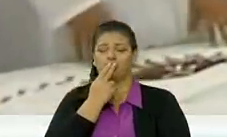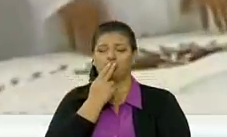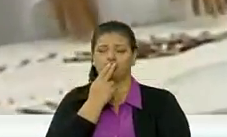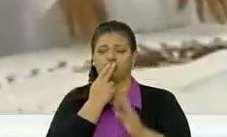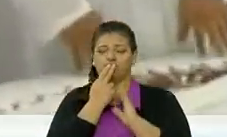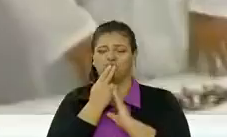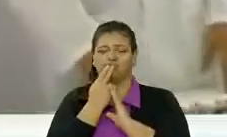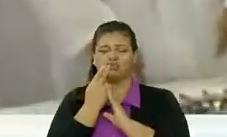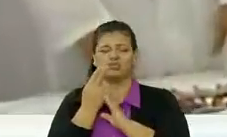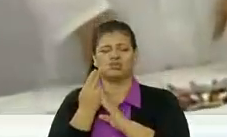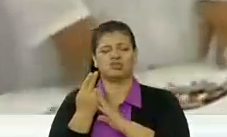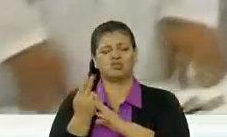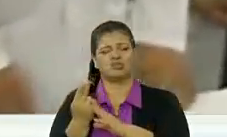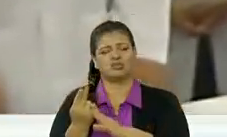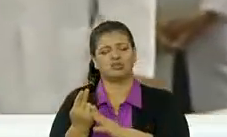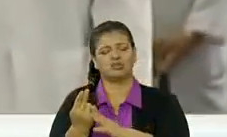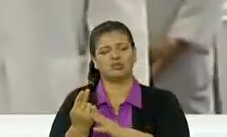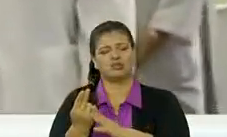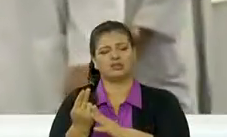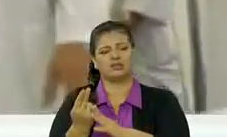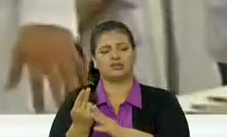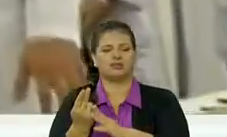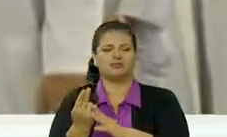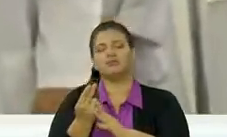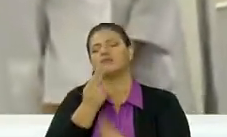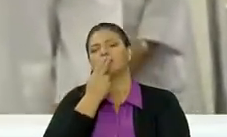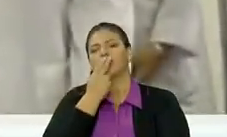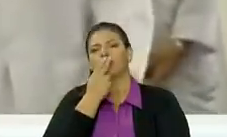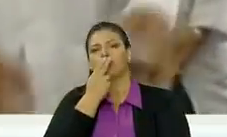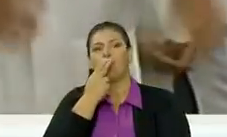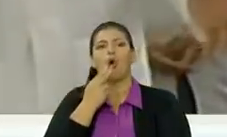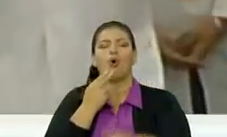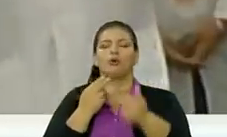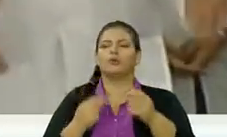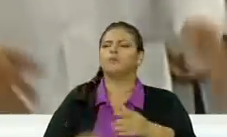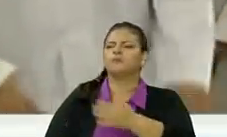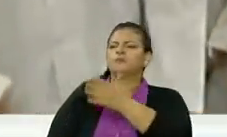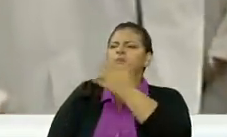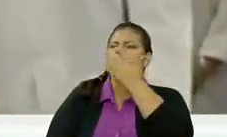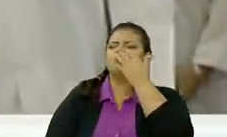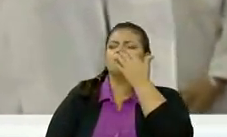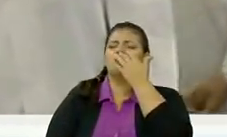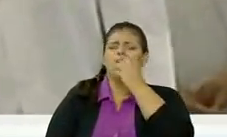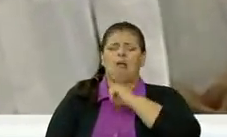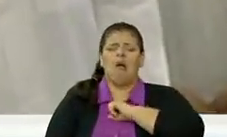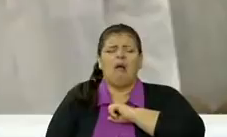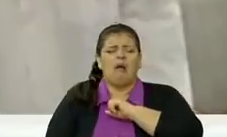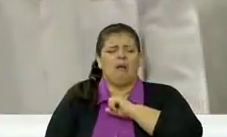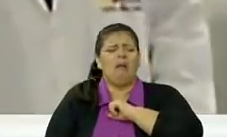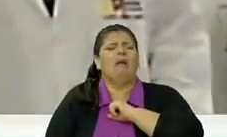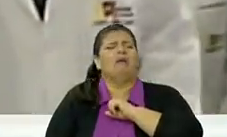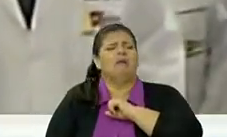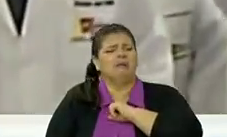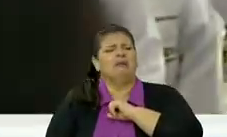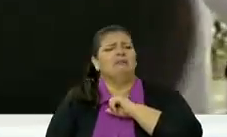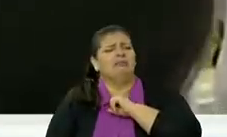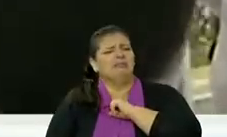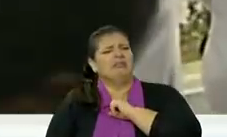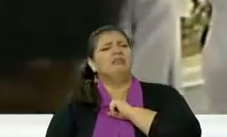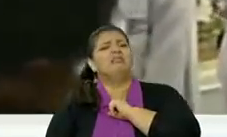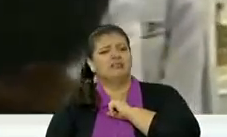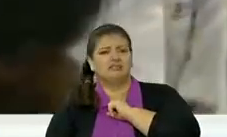crecimiento de las enfermedades cardiológicas con este hábito tóxico. Eso, muchas gracias. Aquí tenemos también al doctor Patricio Pino, del área